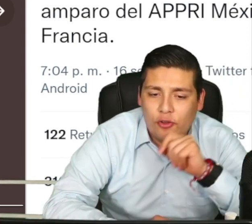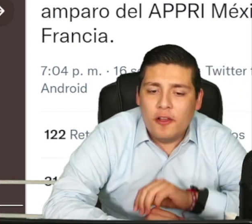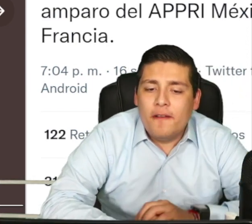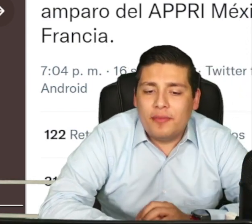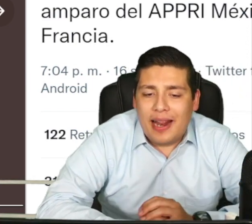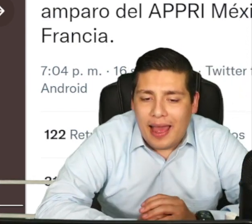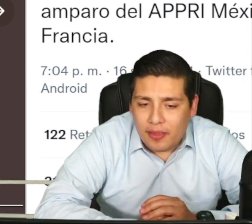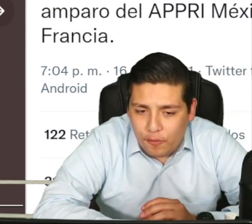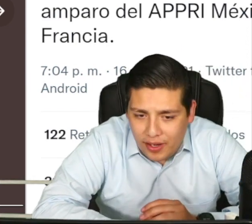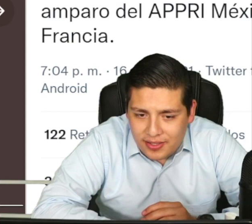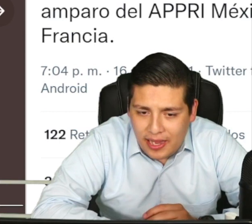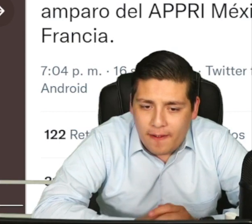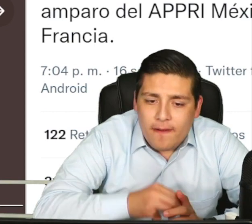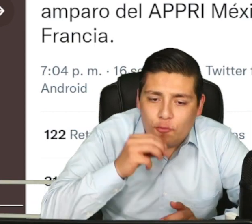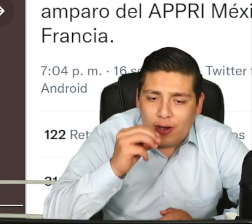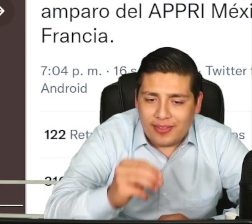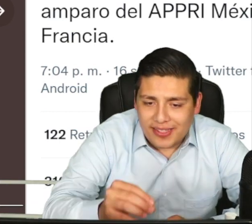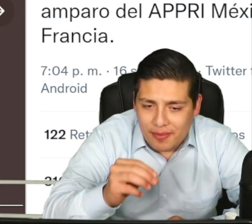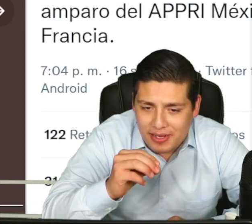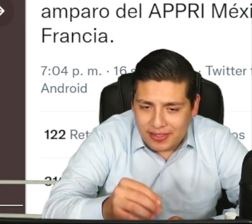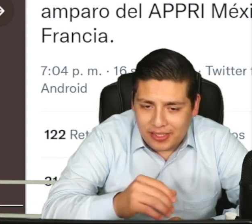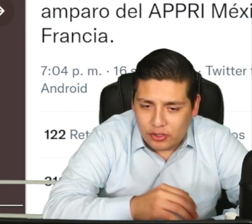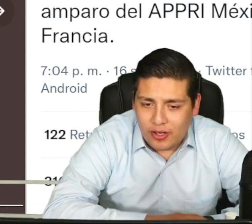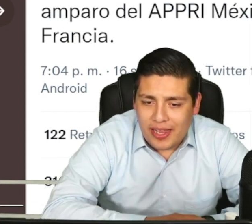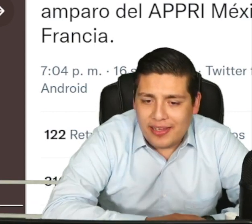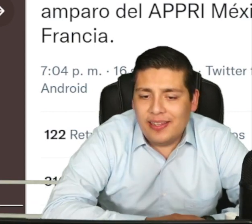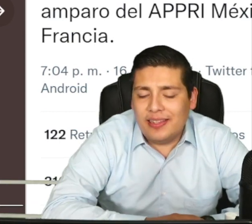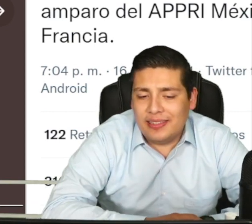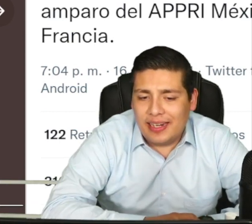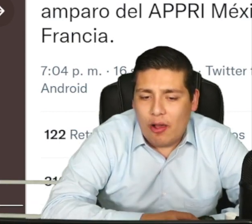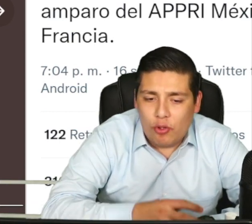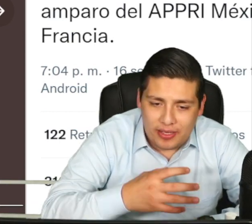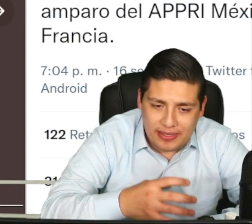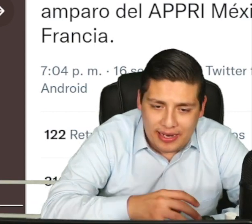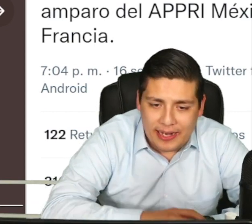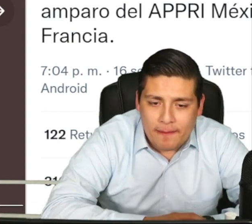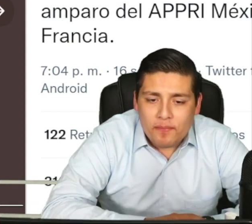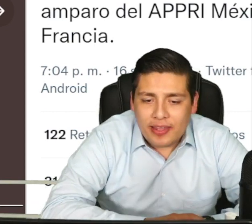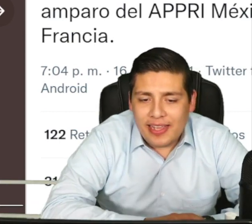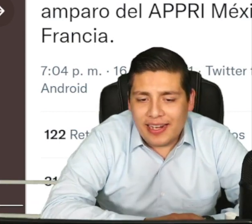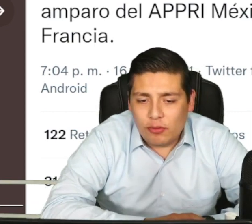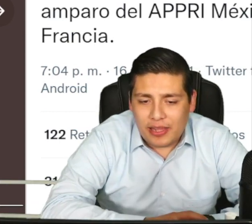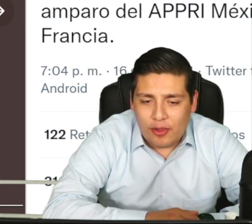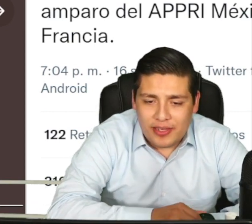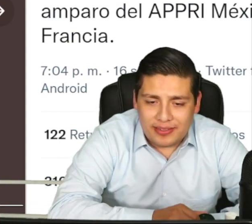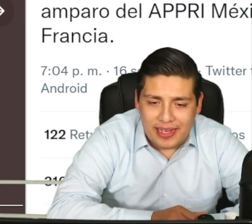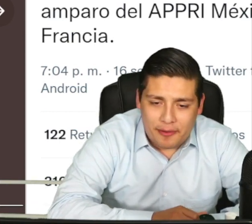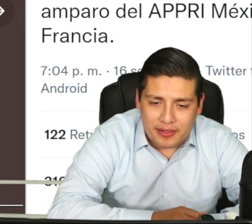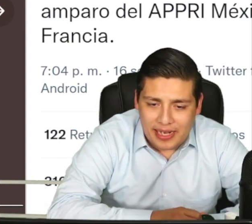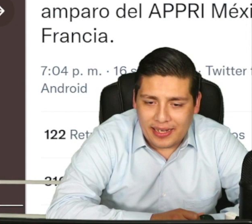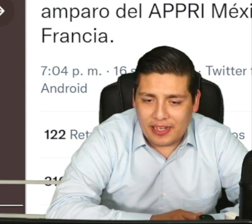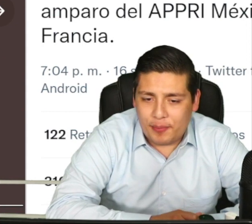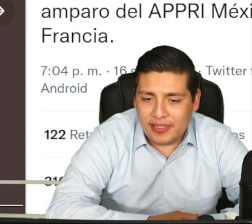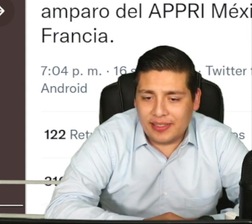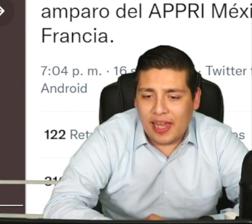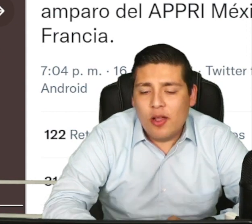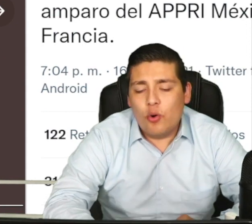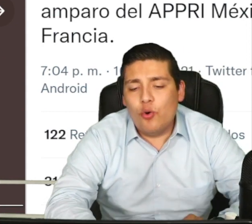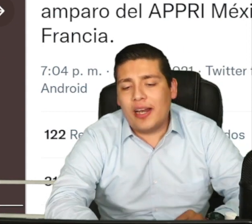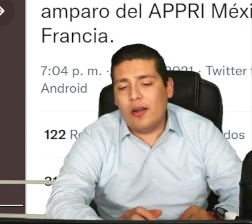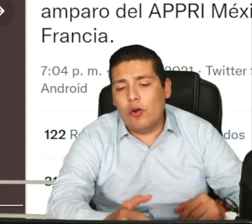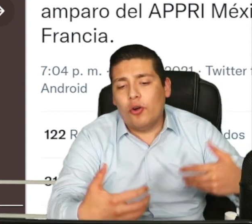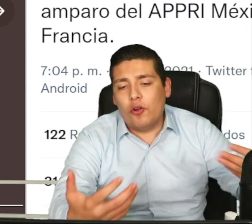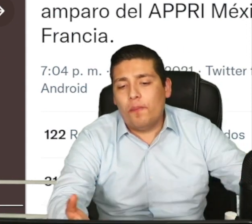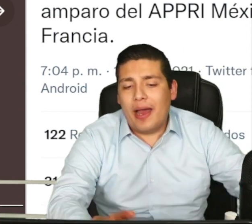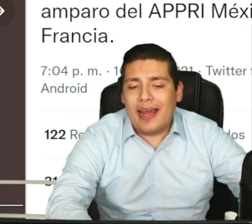derivado de la defensa. Durante esta administración, este es el tercer laudo que se gana, y el resultado de este arbitraje representa un